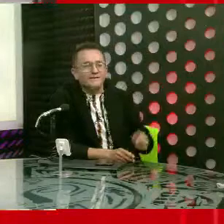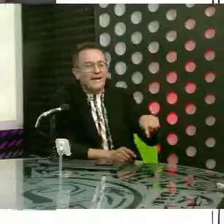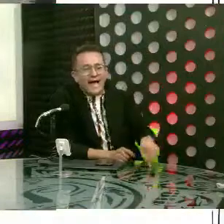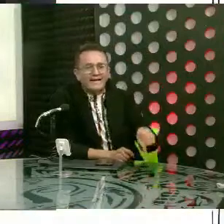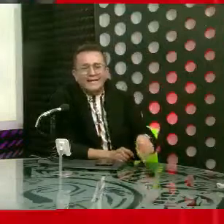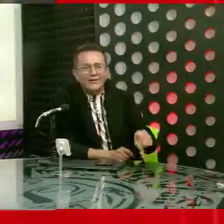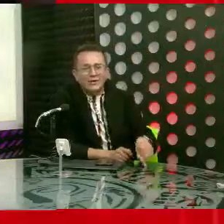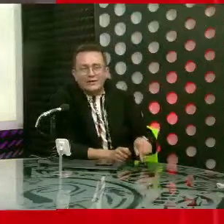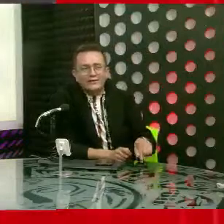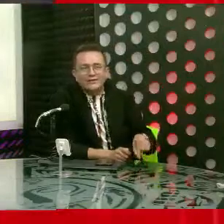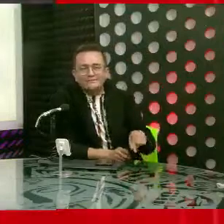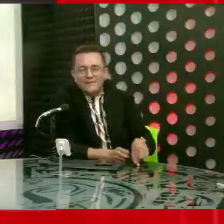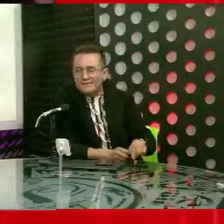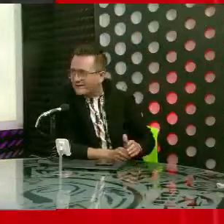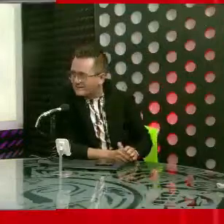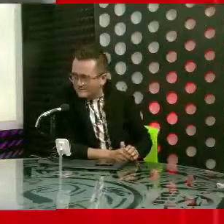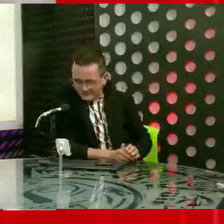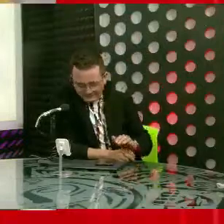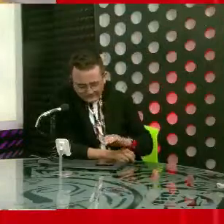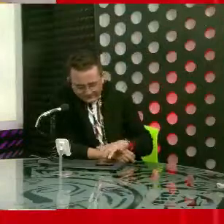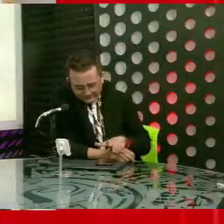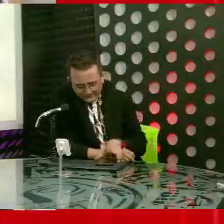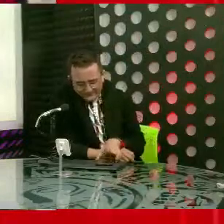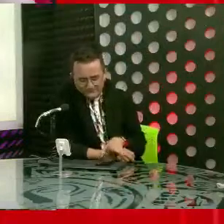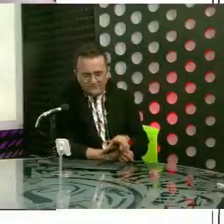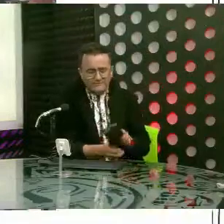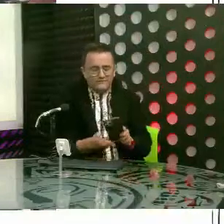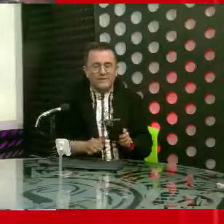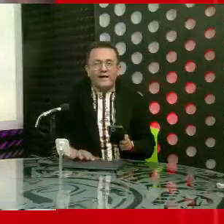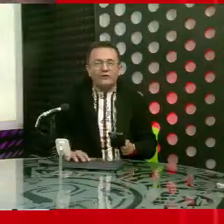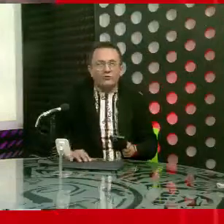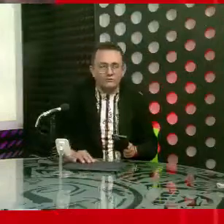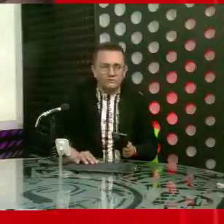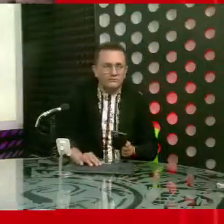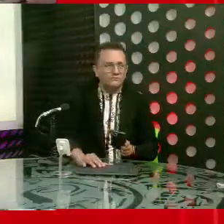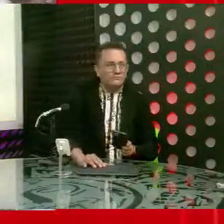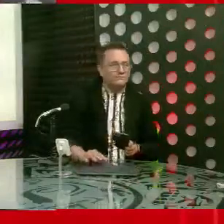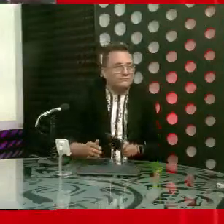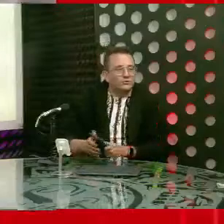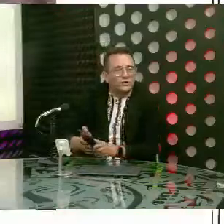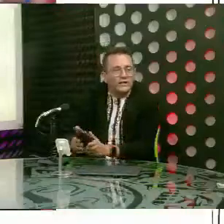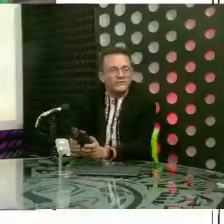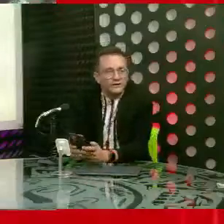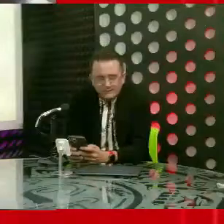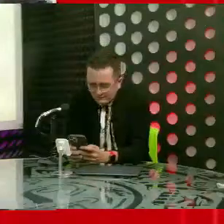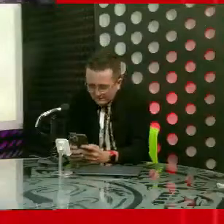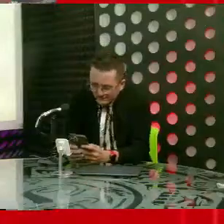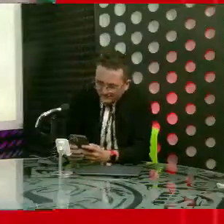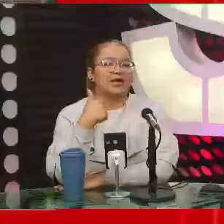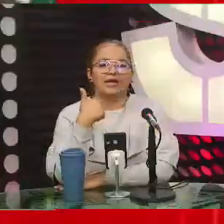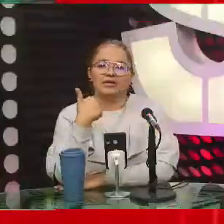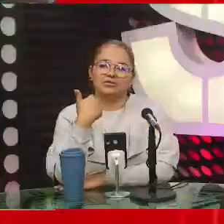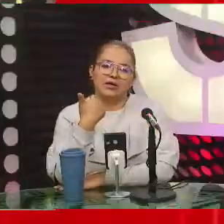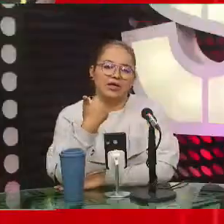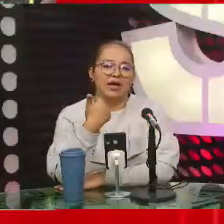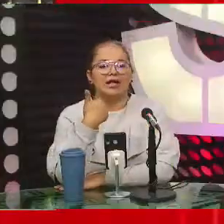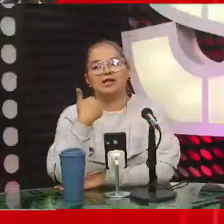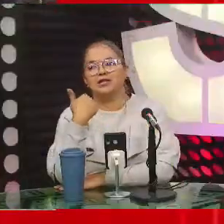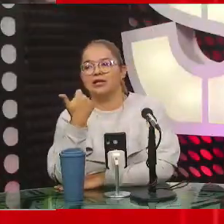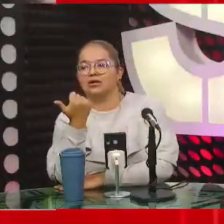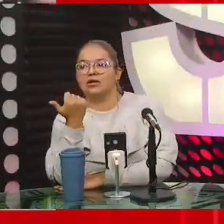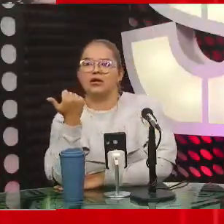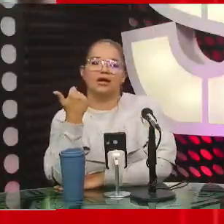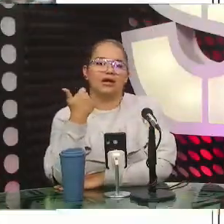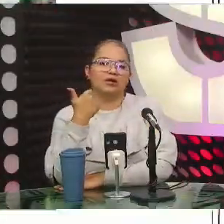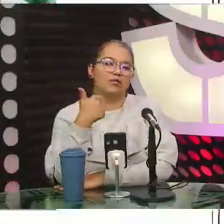a tu país. Aquí respeta. Aquí sí las autoridades están haciendo su trabajo. ¿Cuántas veces nos quejamos de que las